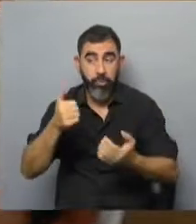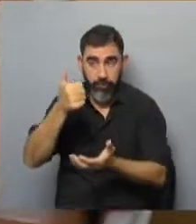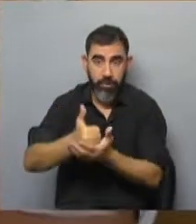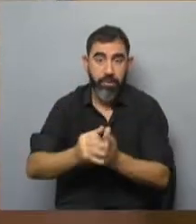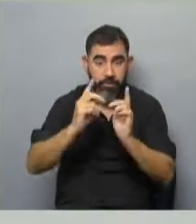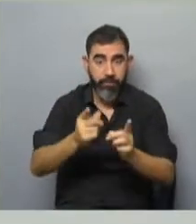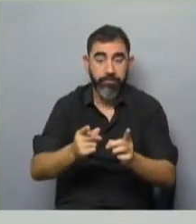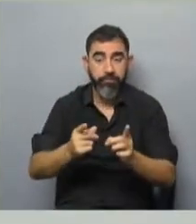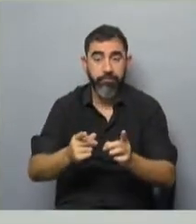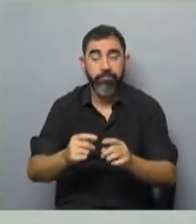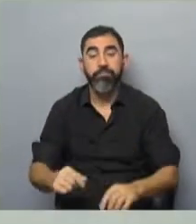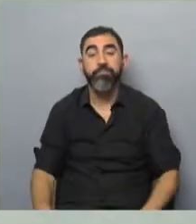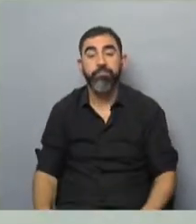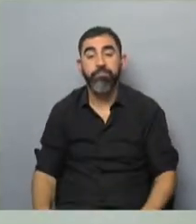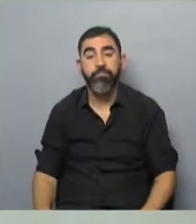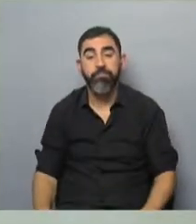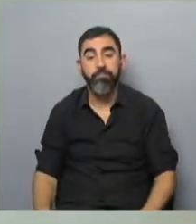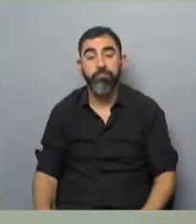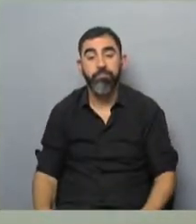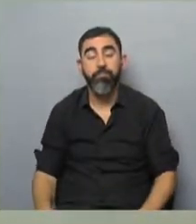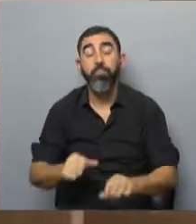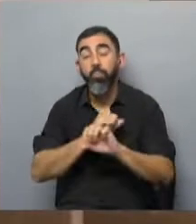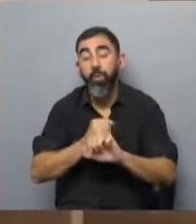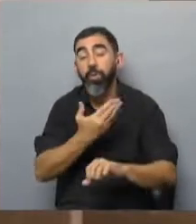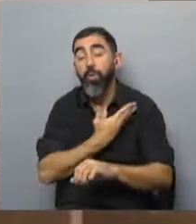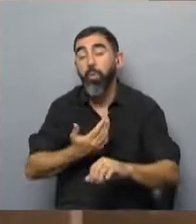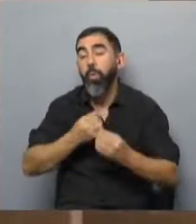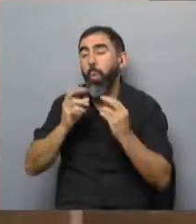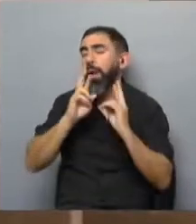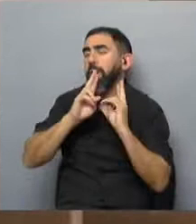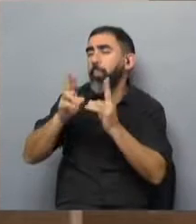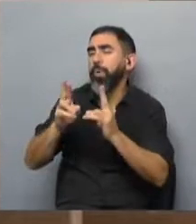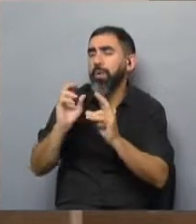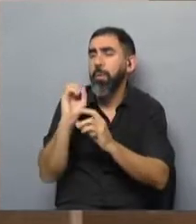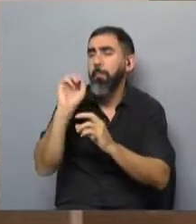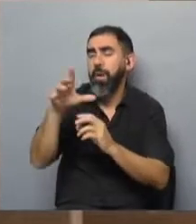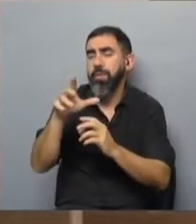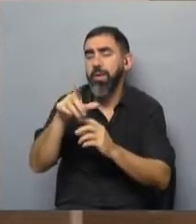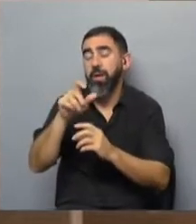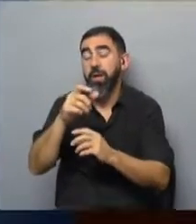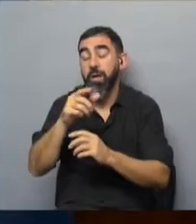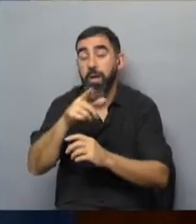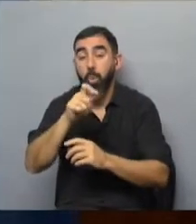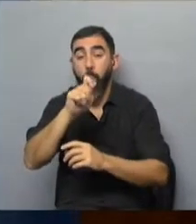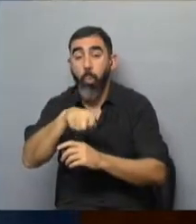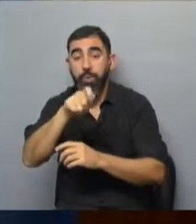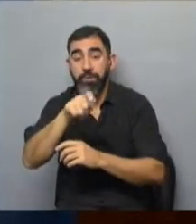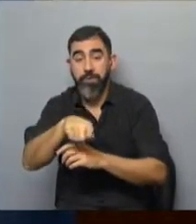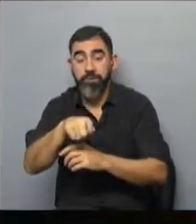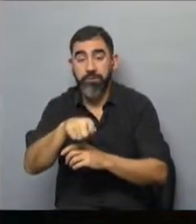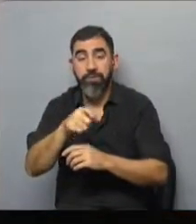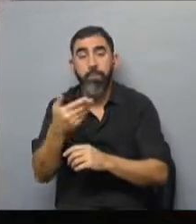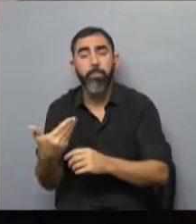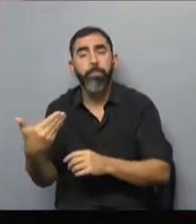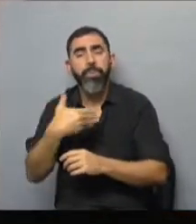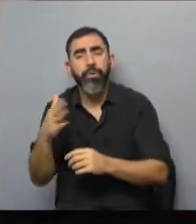este sentido se está manejando por parte del Poder Ejecutivo la respuesta que se le dará al Poder Judicial, que solicitó